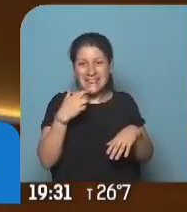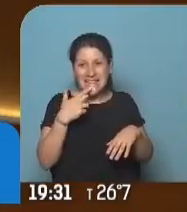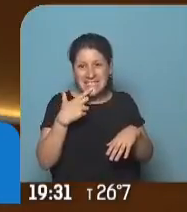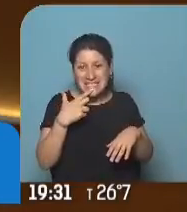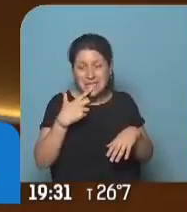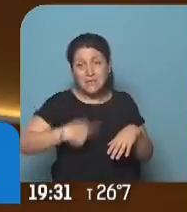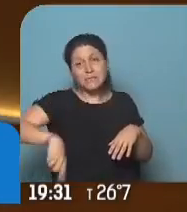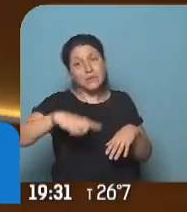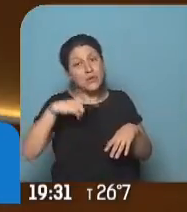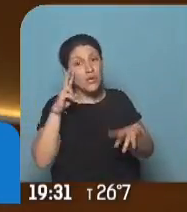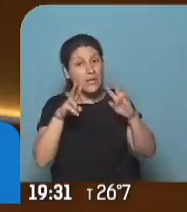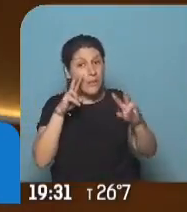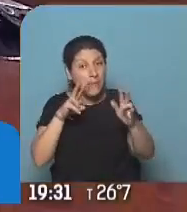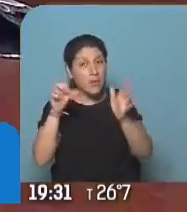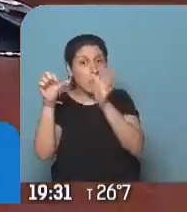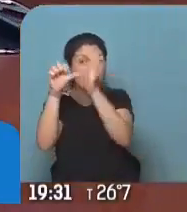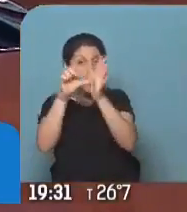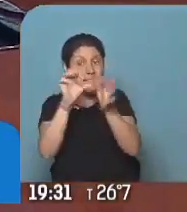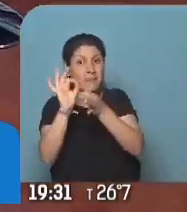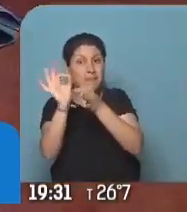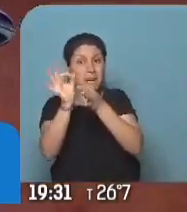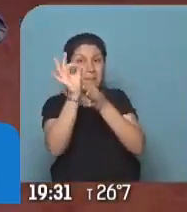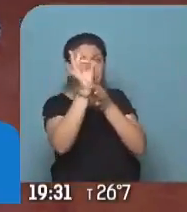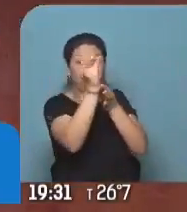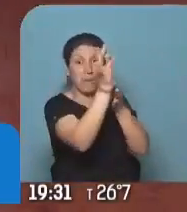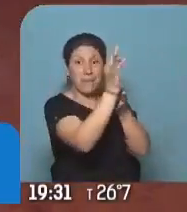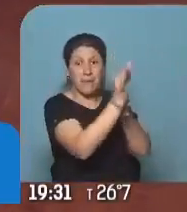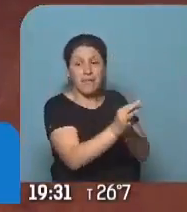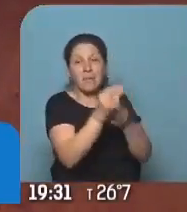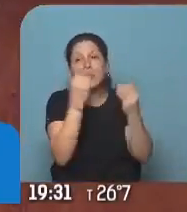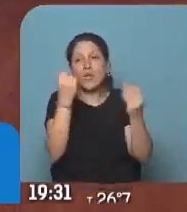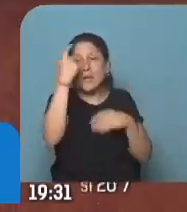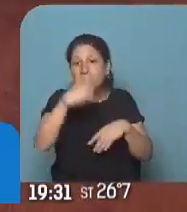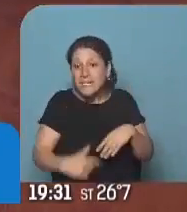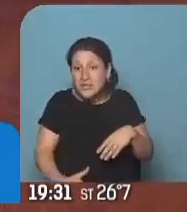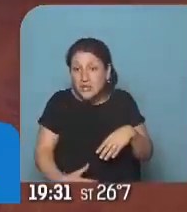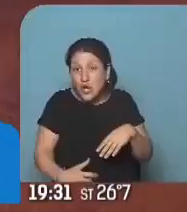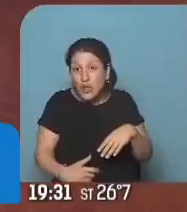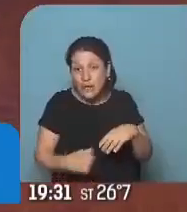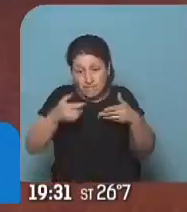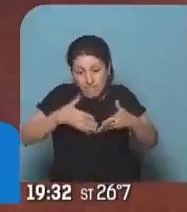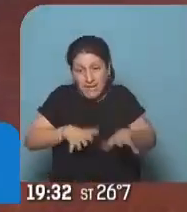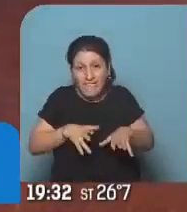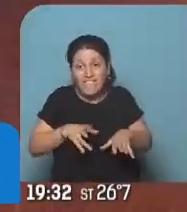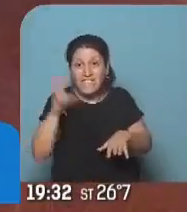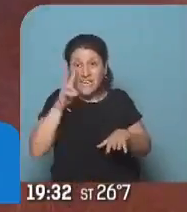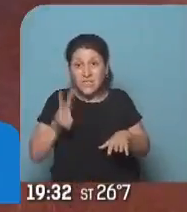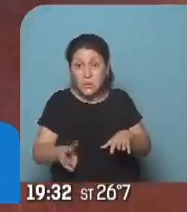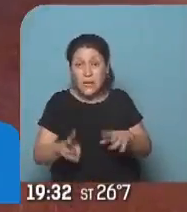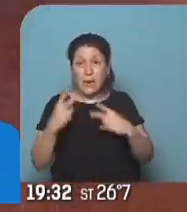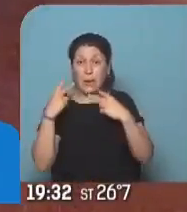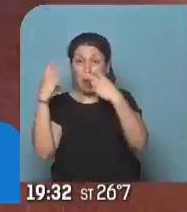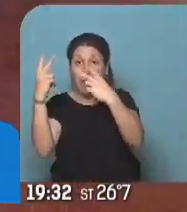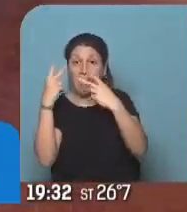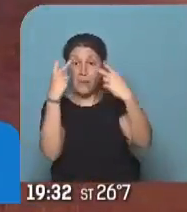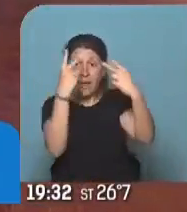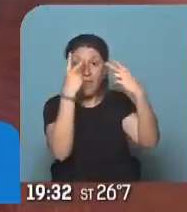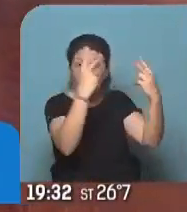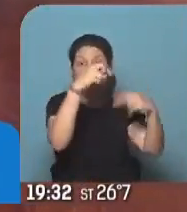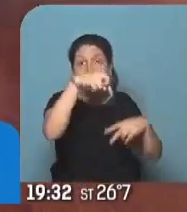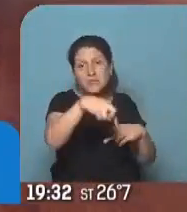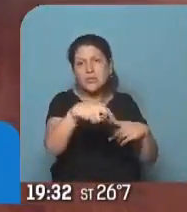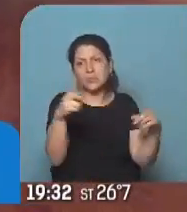en países vecinos, de venezolanos que transportan estas enfermedades, y esto es evidentemente un problema de salud pública